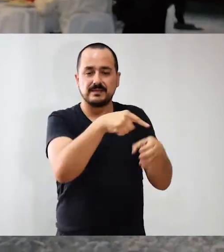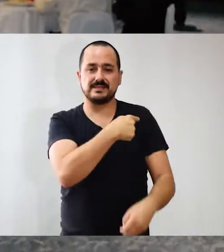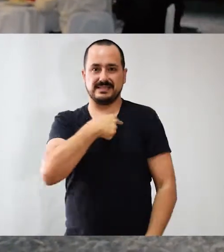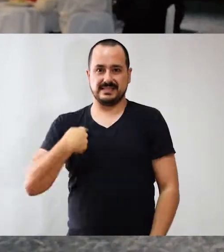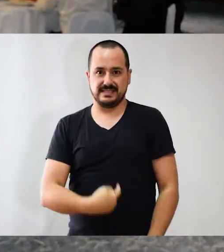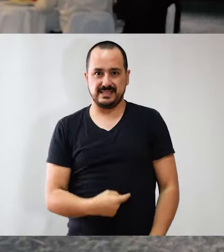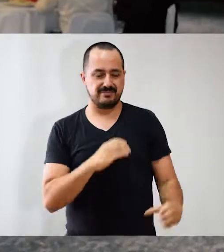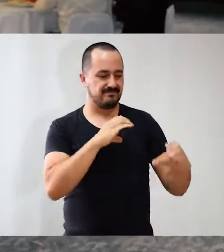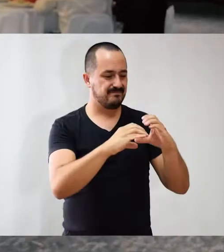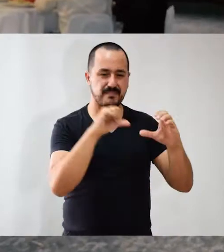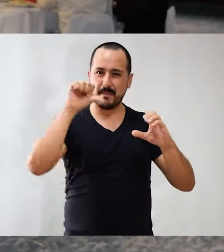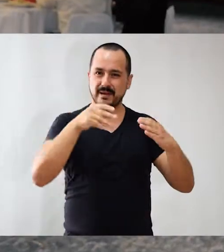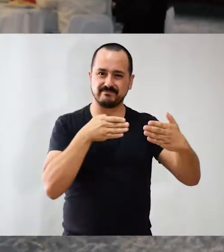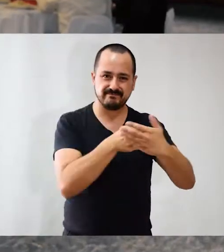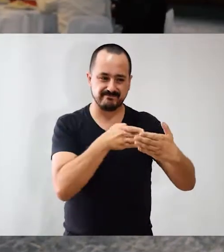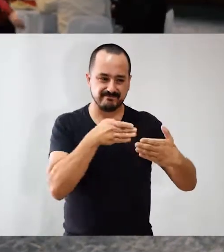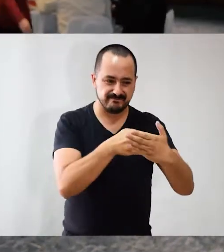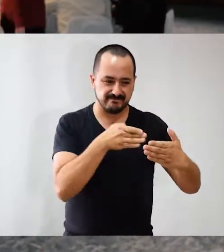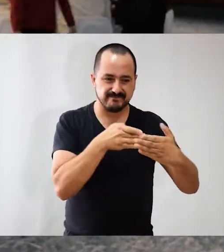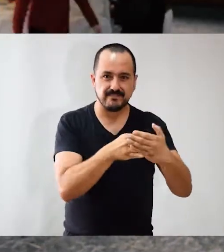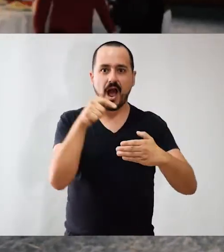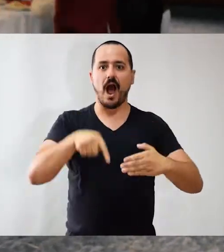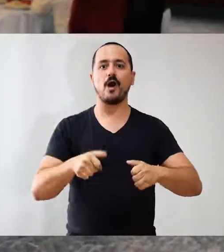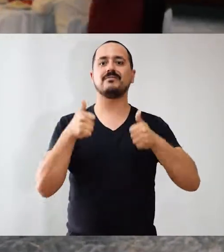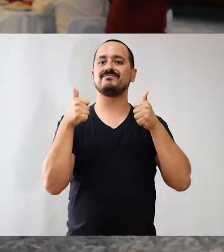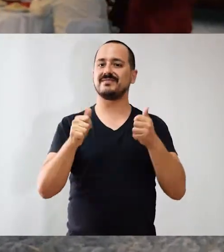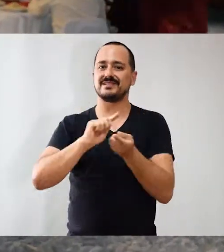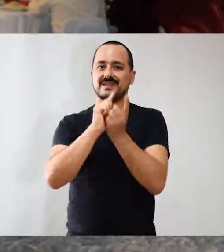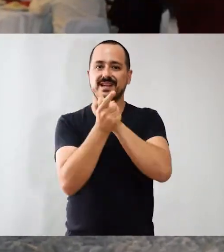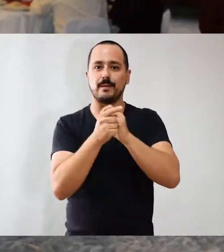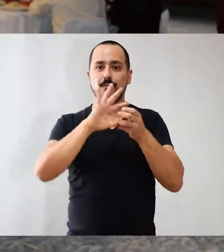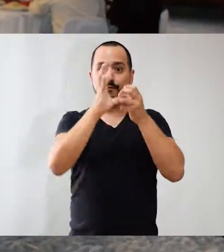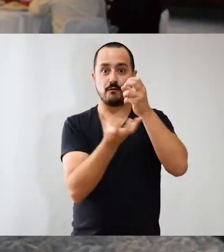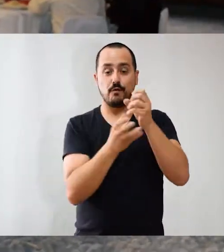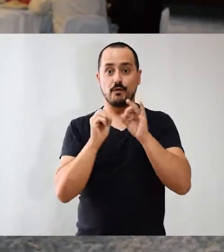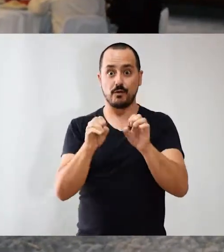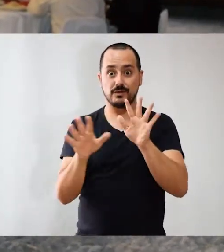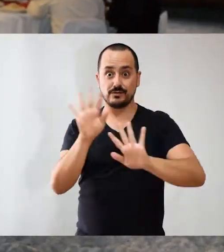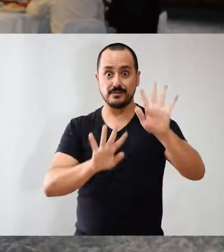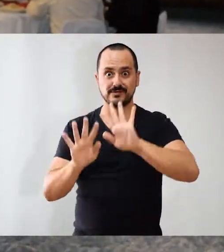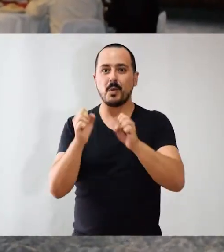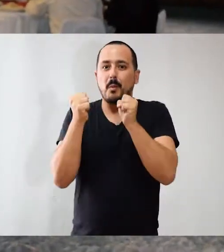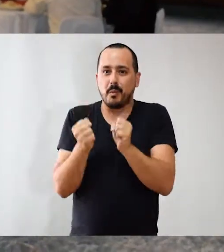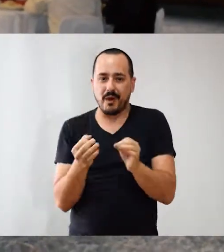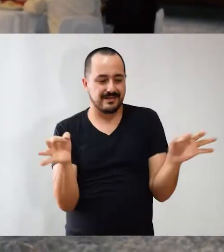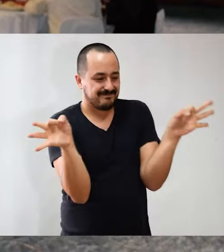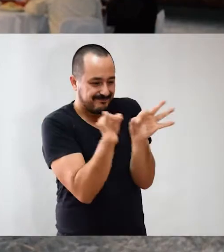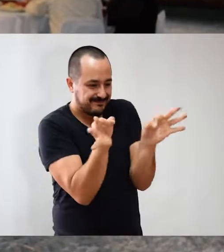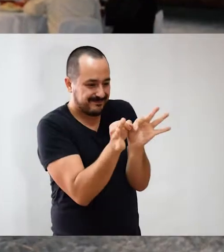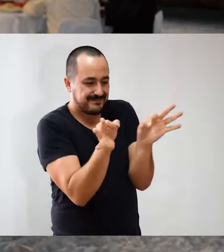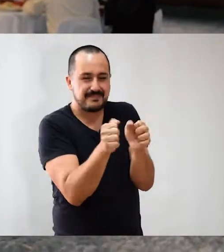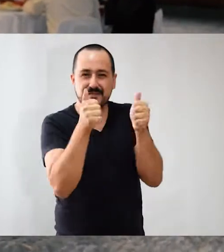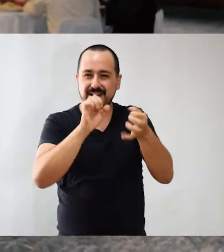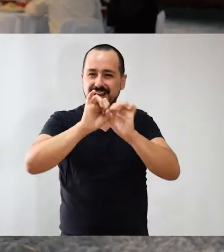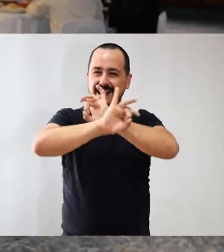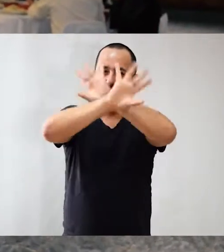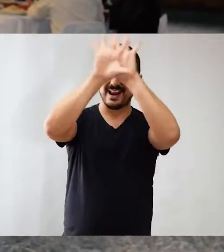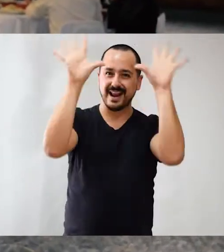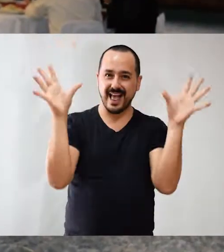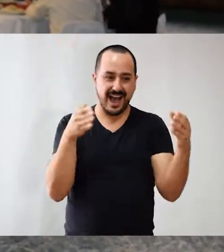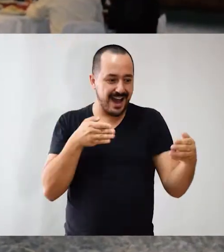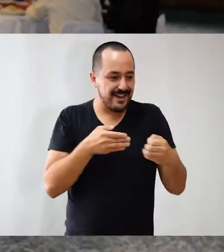FEP se ha llegado, que son la población migrante china, que dado las barreras idiomáticas nos ha costado mucho